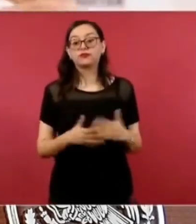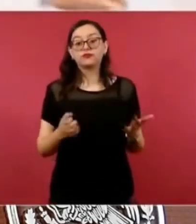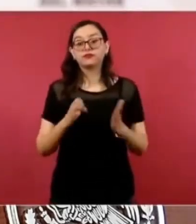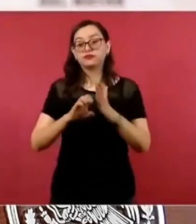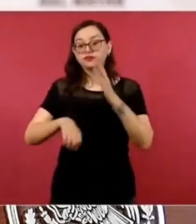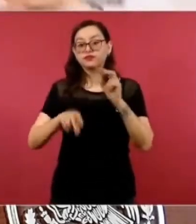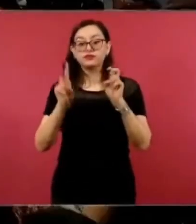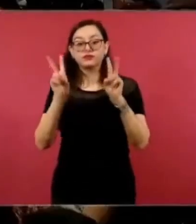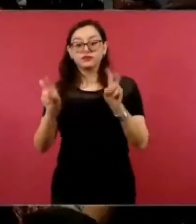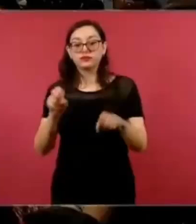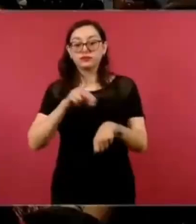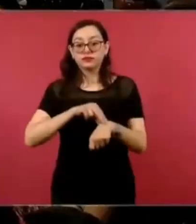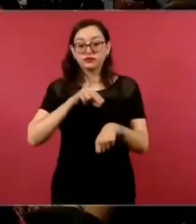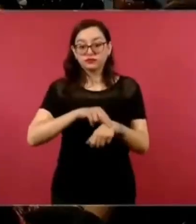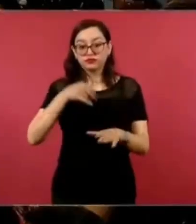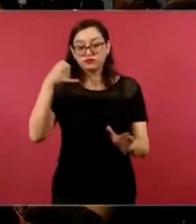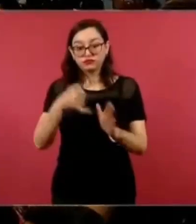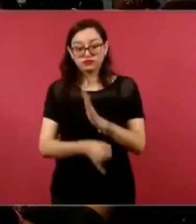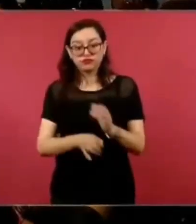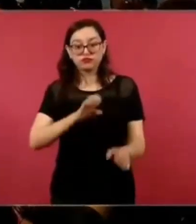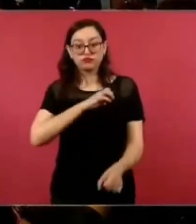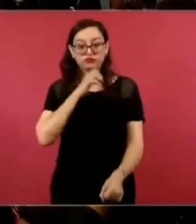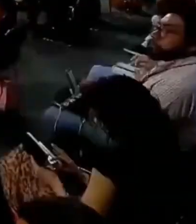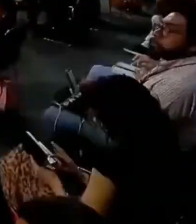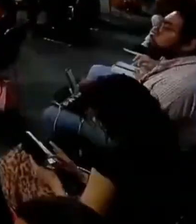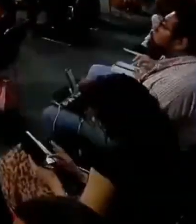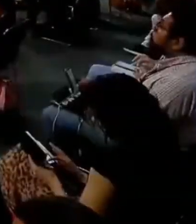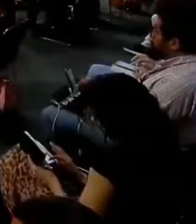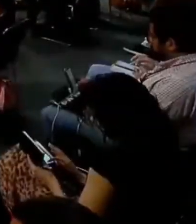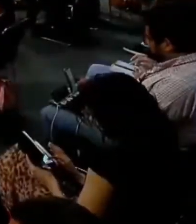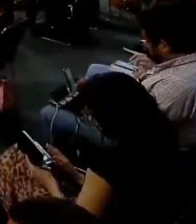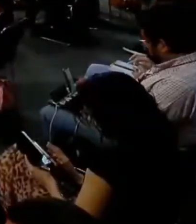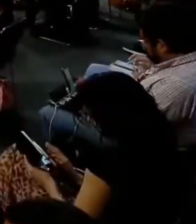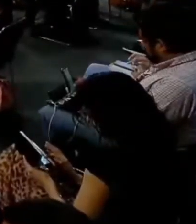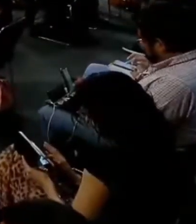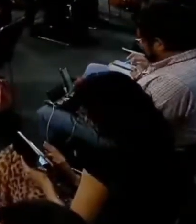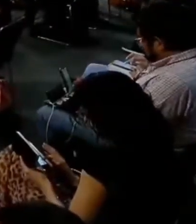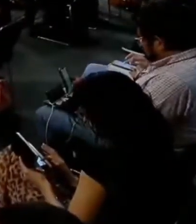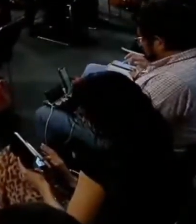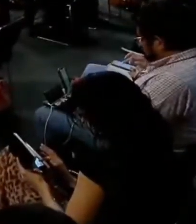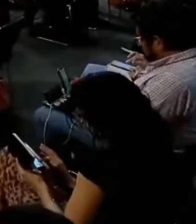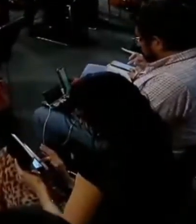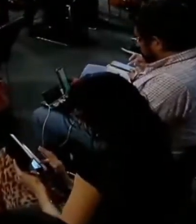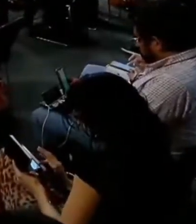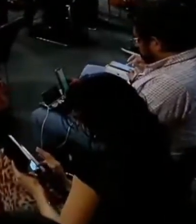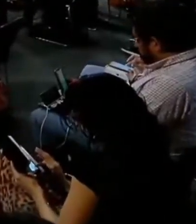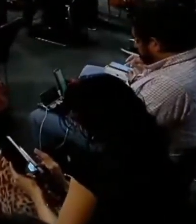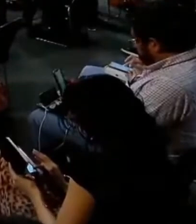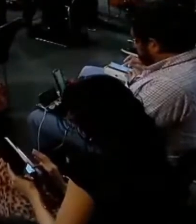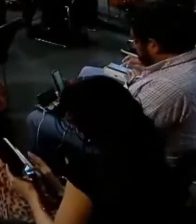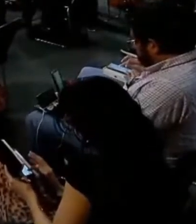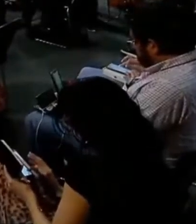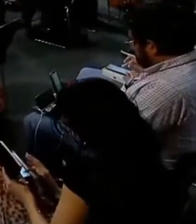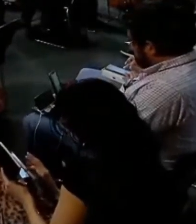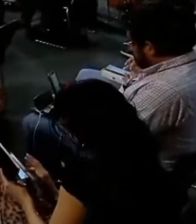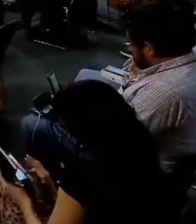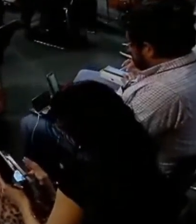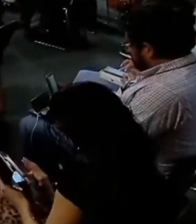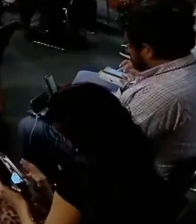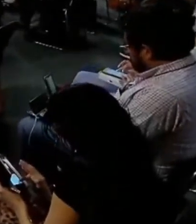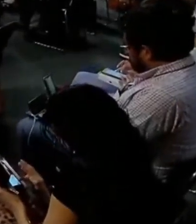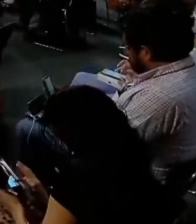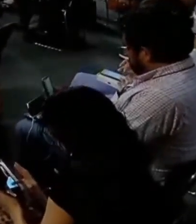pediatría, ginecología, cirugía, medicina interna, para áreas de urgencias, urgenciólogos también,